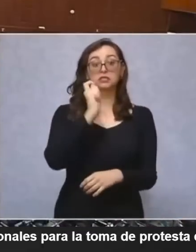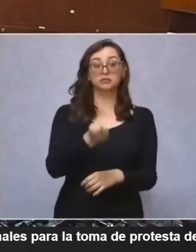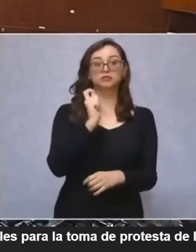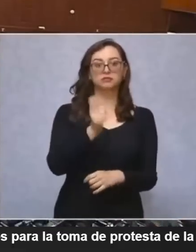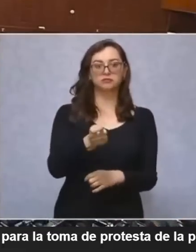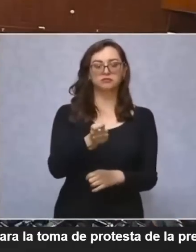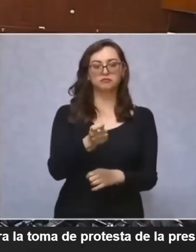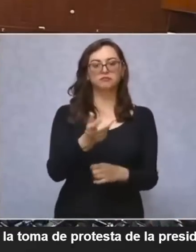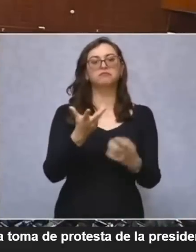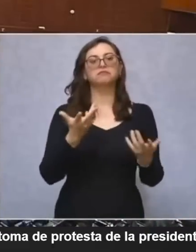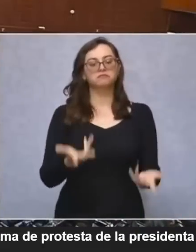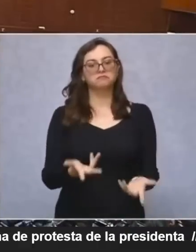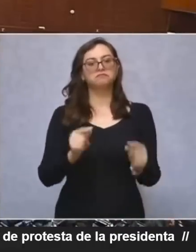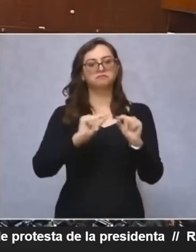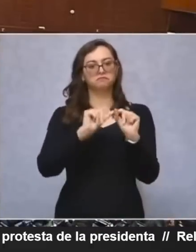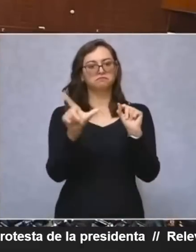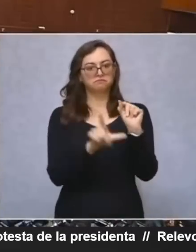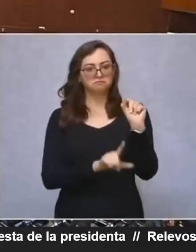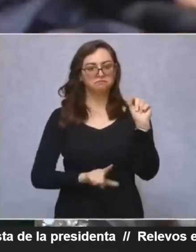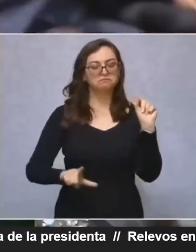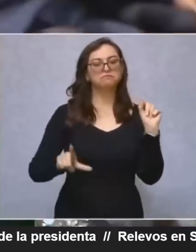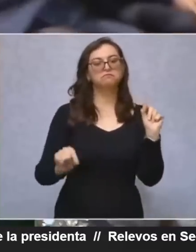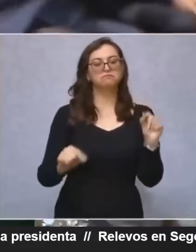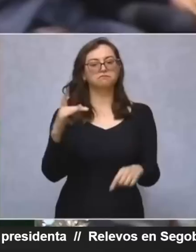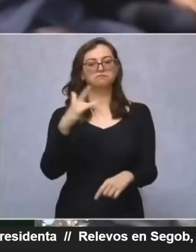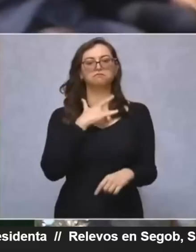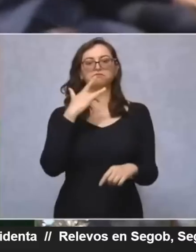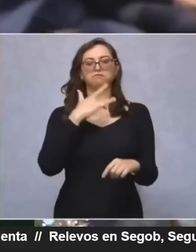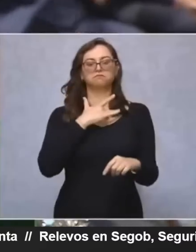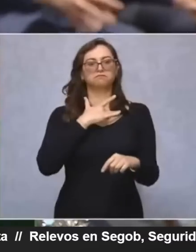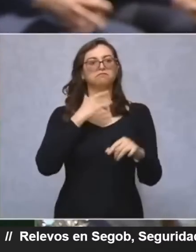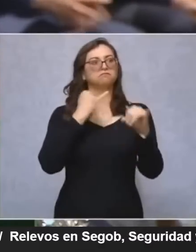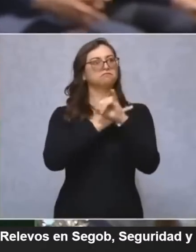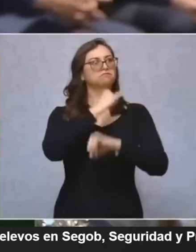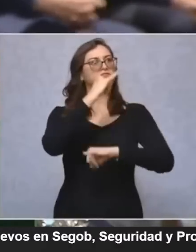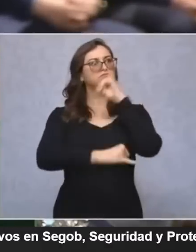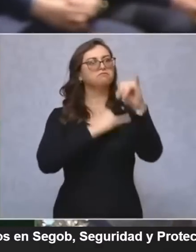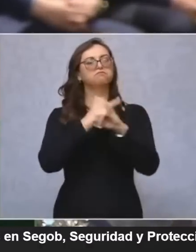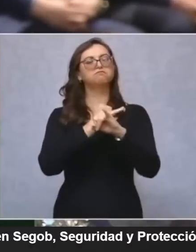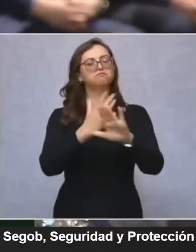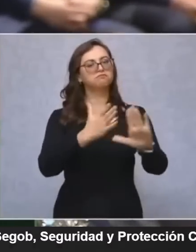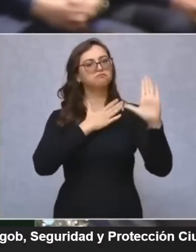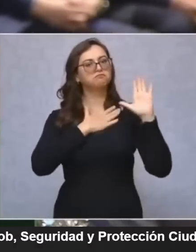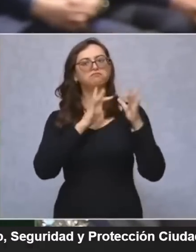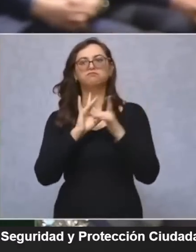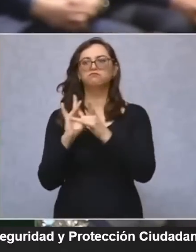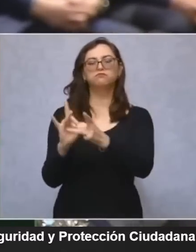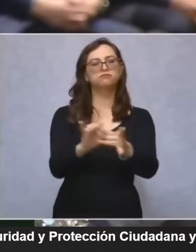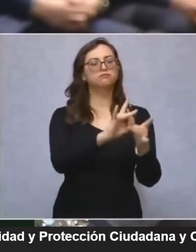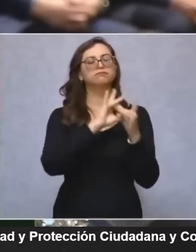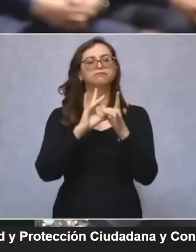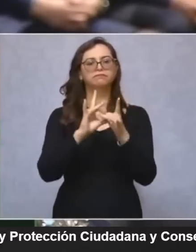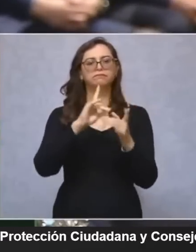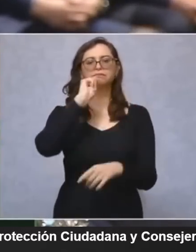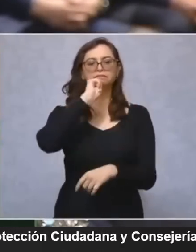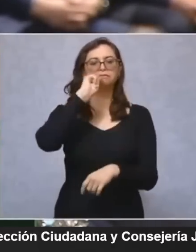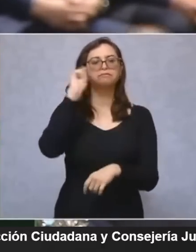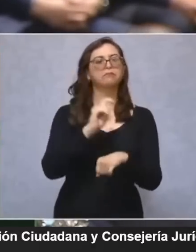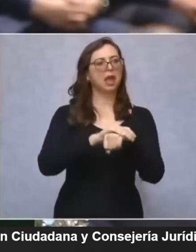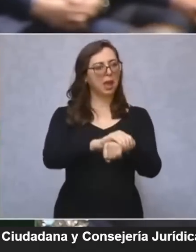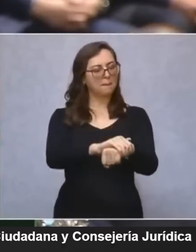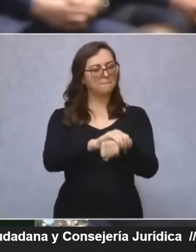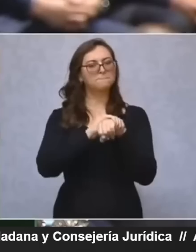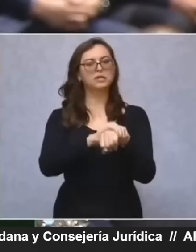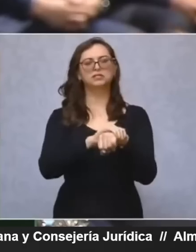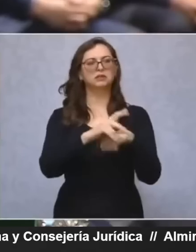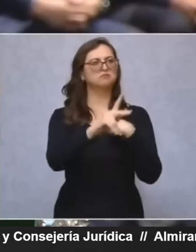del compromiso de México con la comunidad internacional y de la amistad que nos une